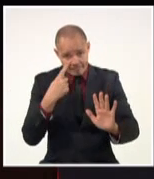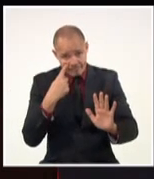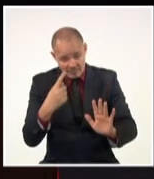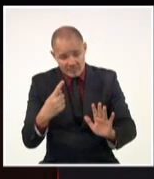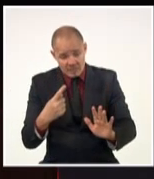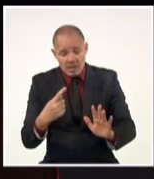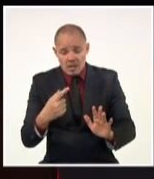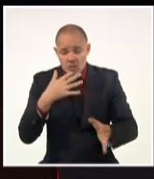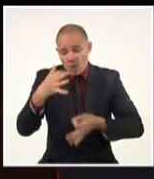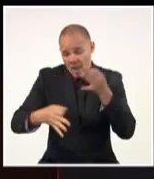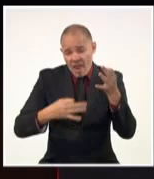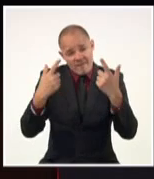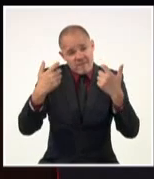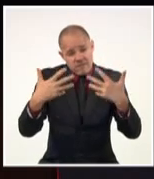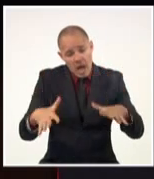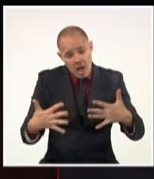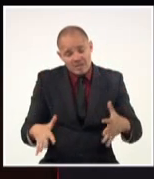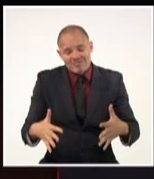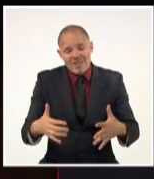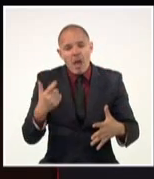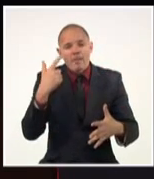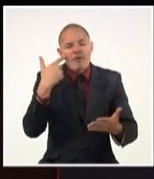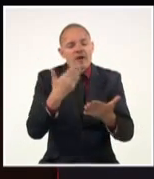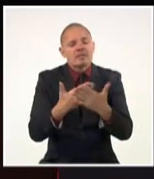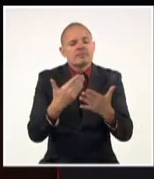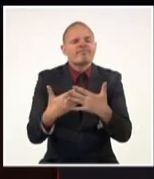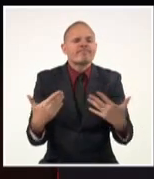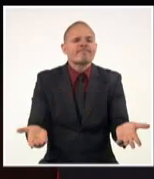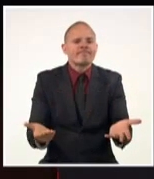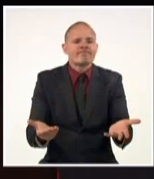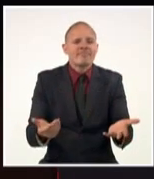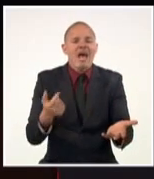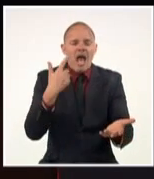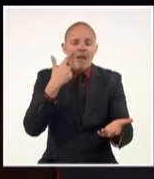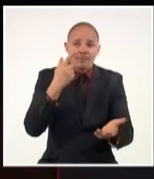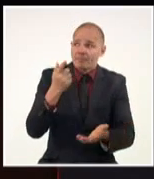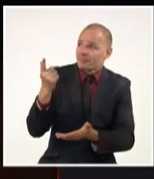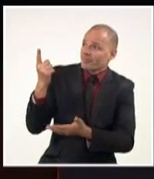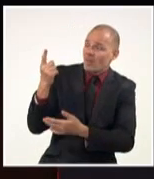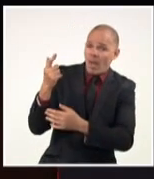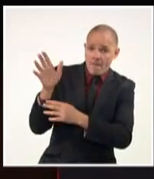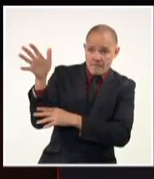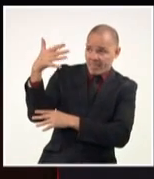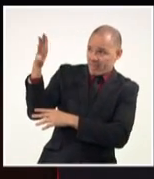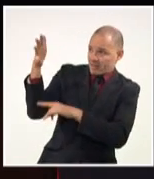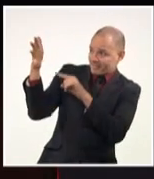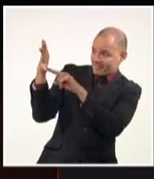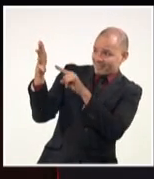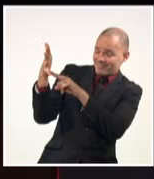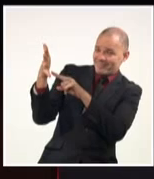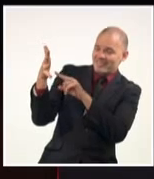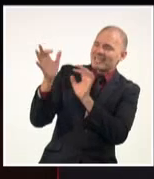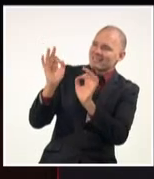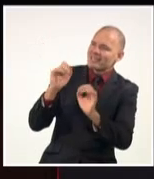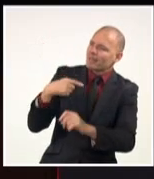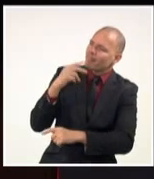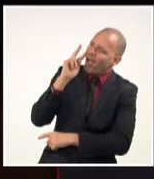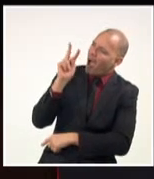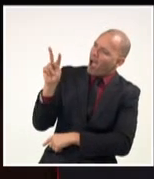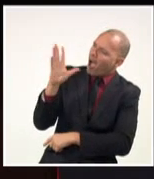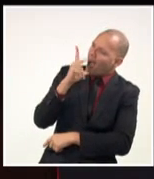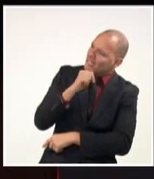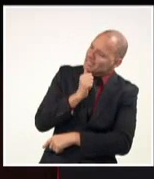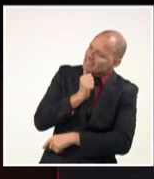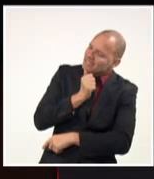hacer. Ante la hermosa bandera que cada primero de enero nos trae augurios de cómo será el año que empieza, traemos